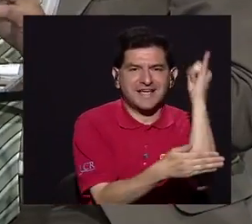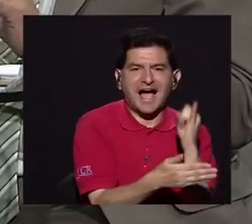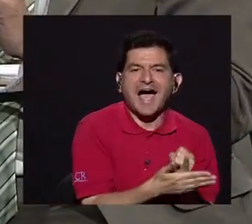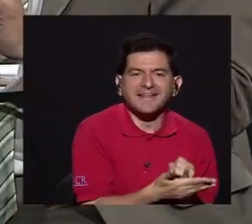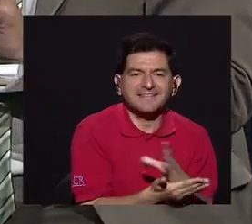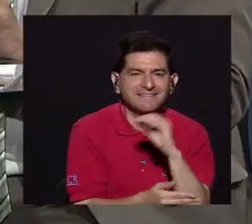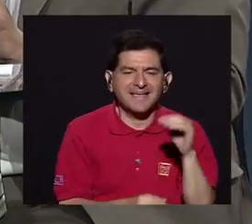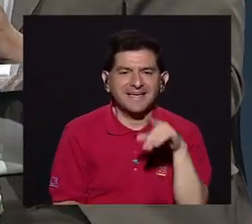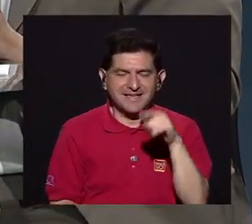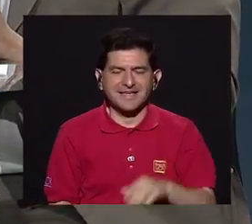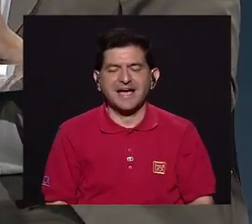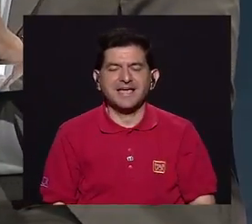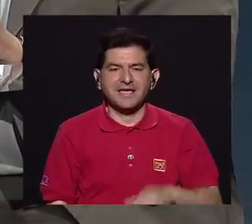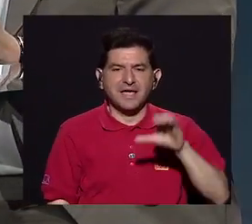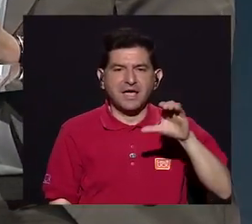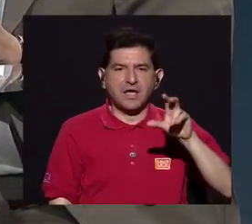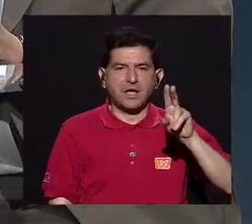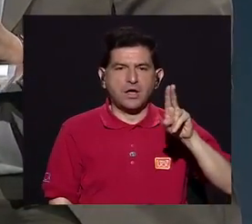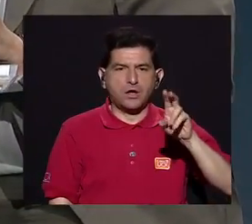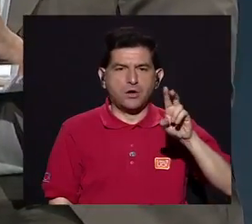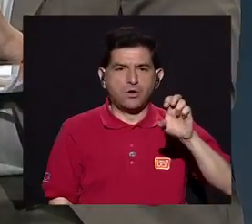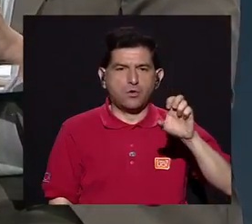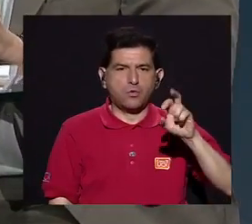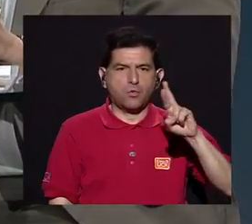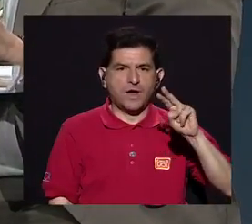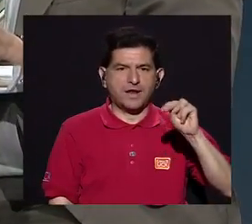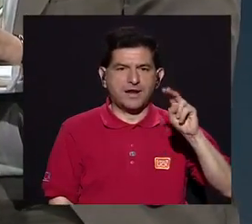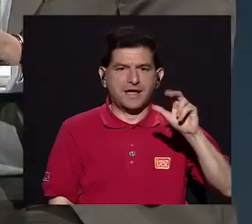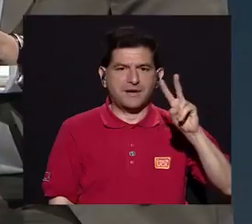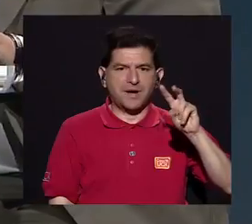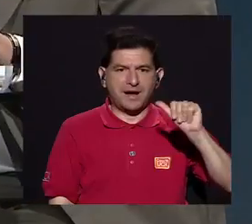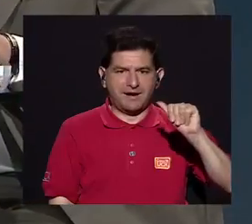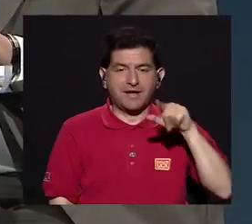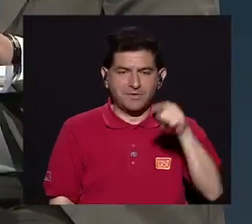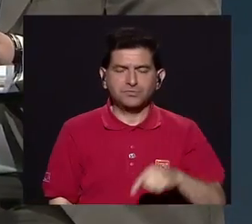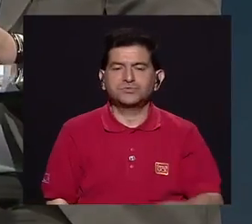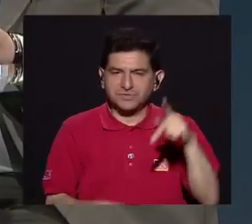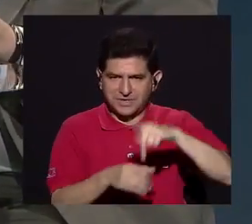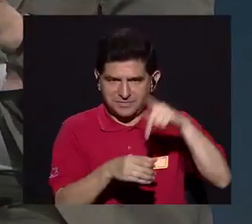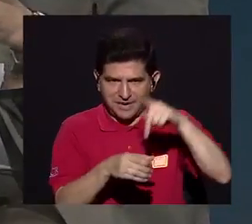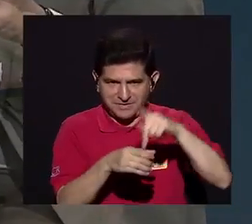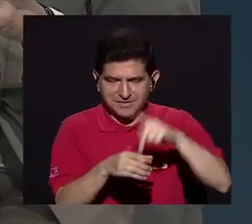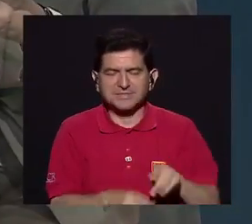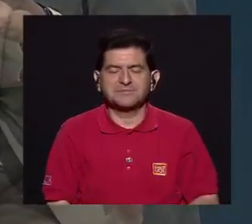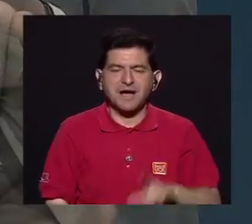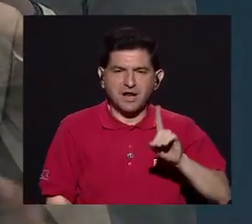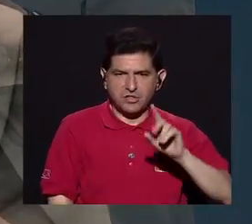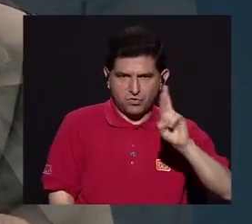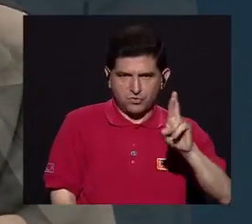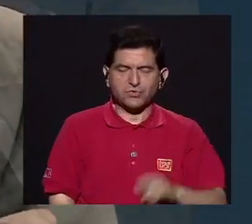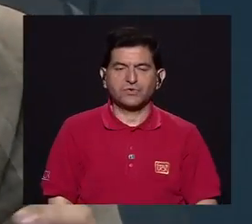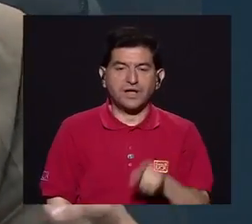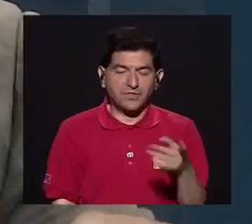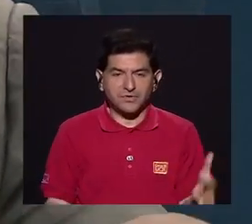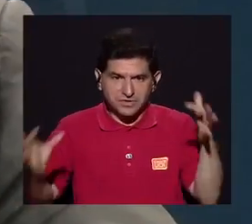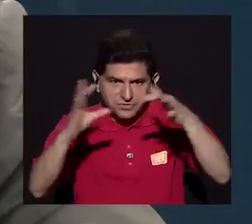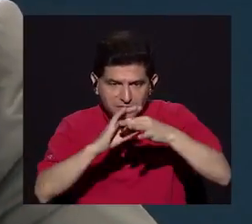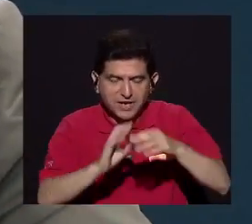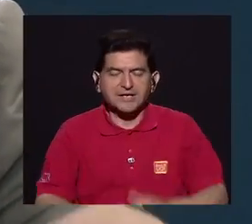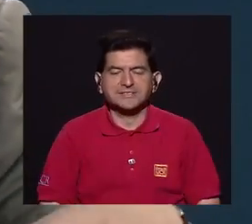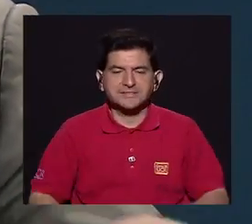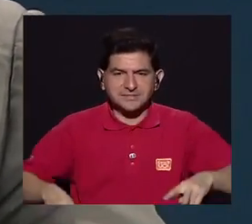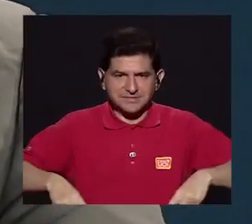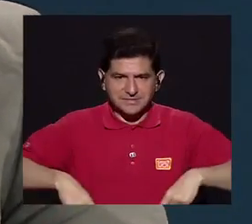arte y en Cuernavaca participar en dos universidades en el rectorado. Creo que eso lleva a un enlace de llevar la